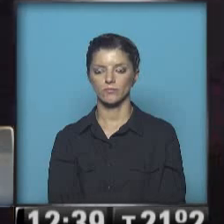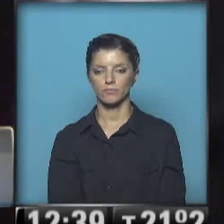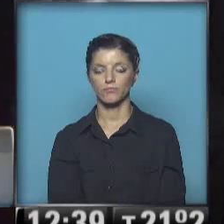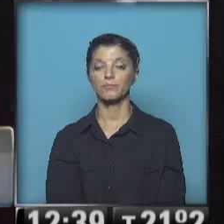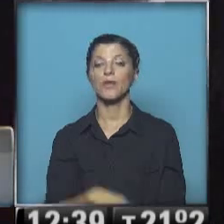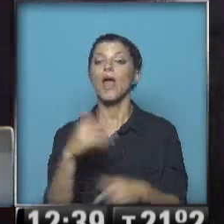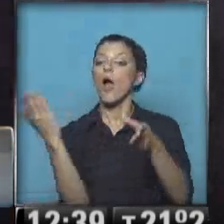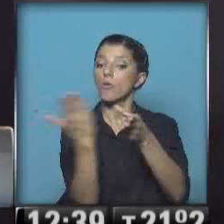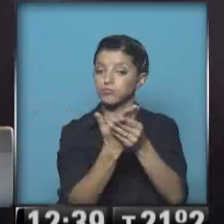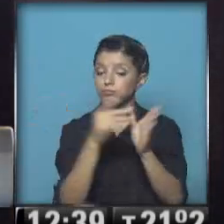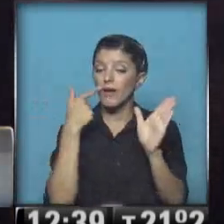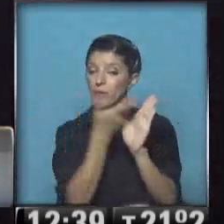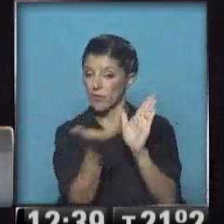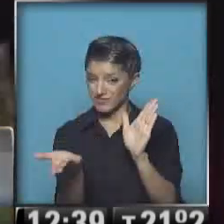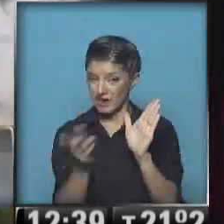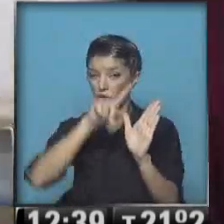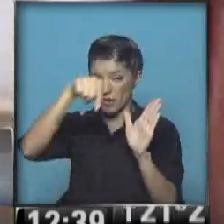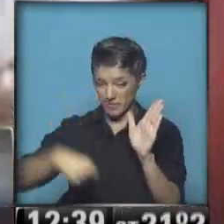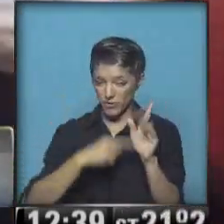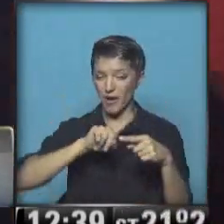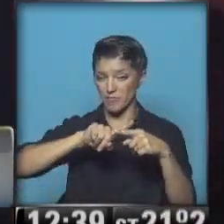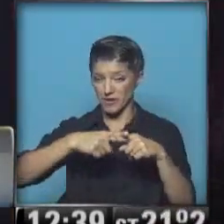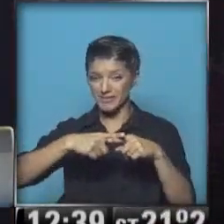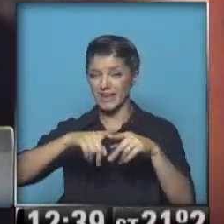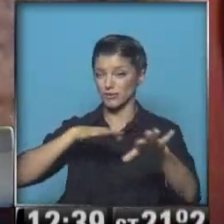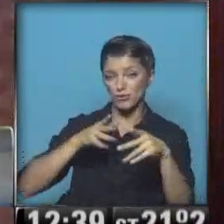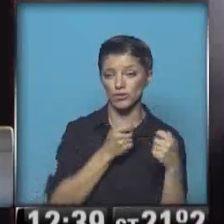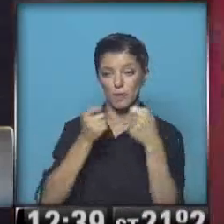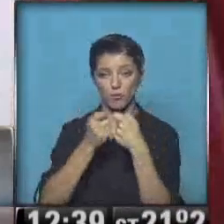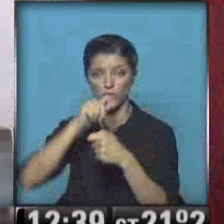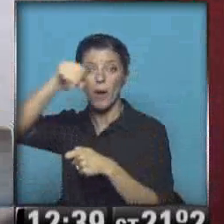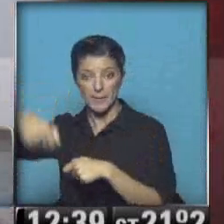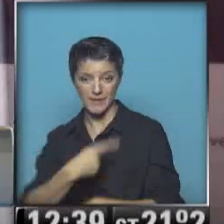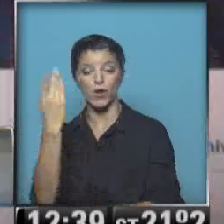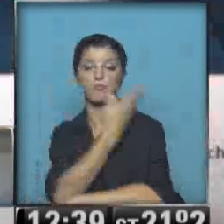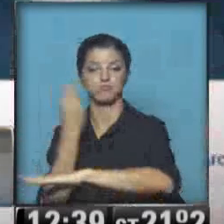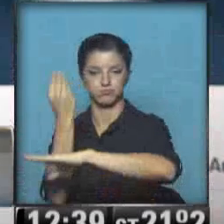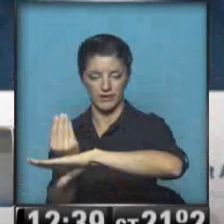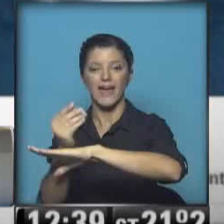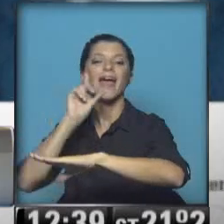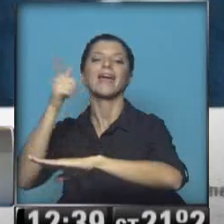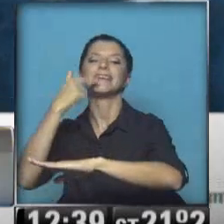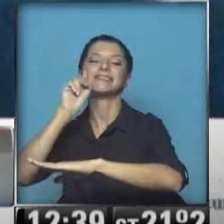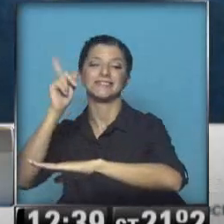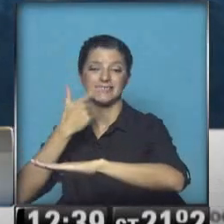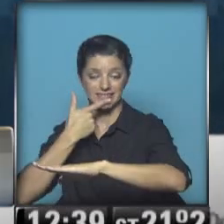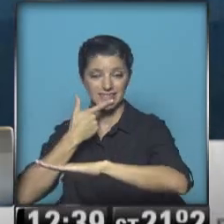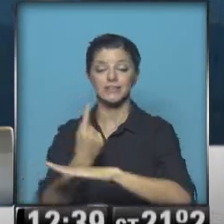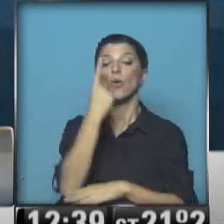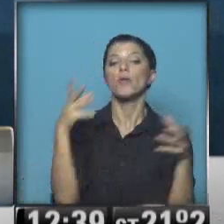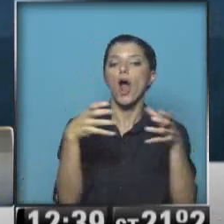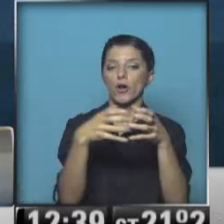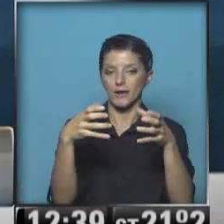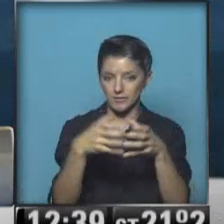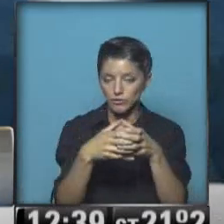el documento que expone lo deliberado de las políticas que derivaron en la expansión del estado islámico fue obtenido por judicial watch una organización